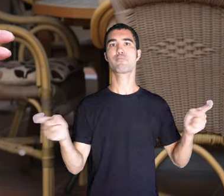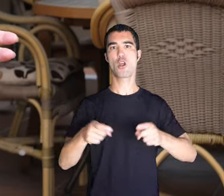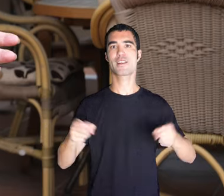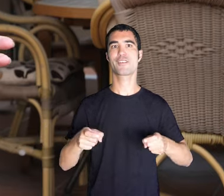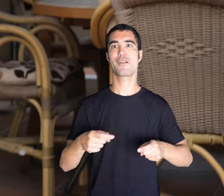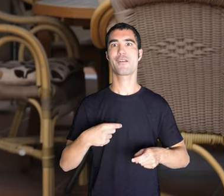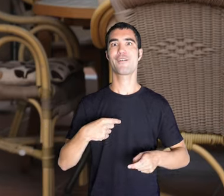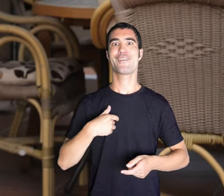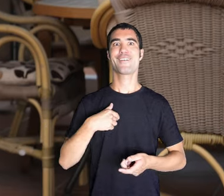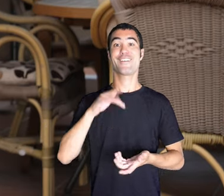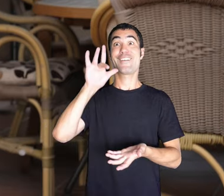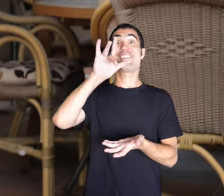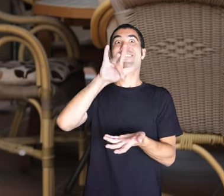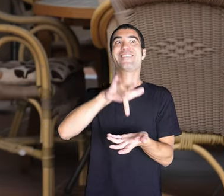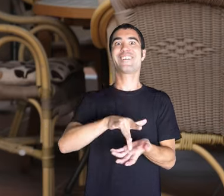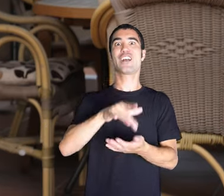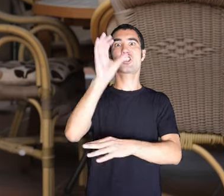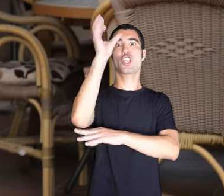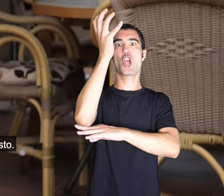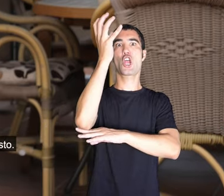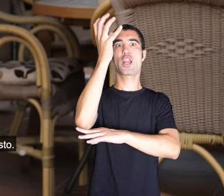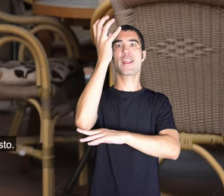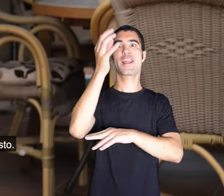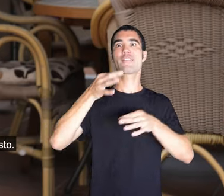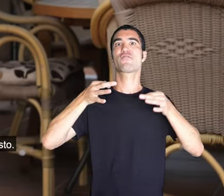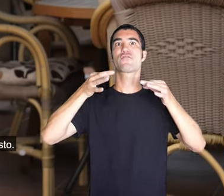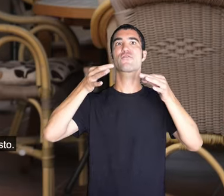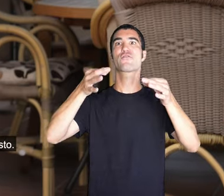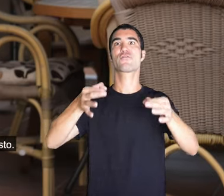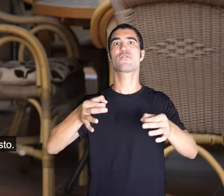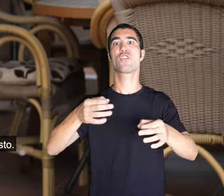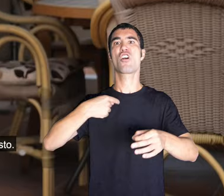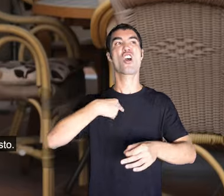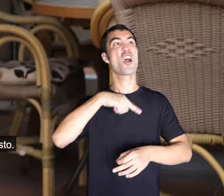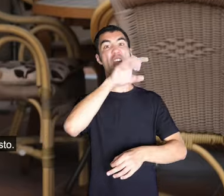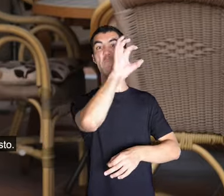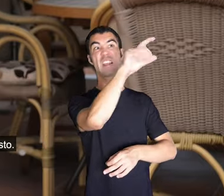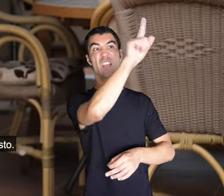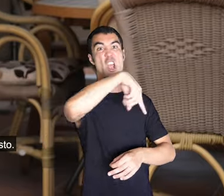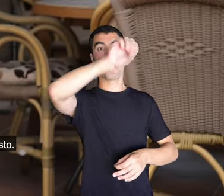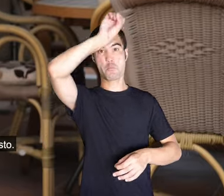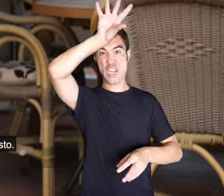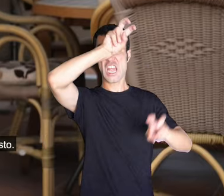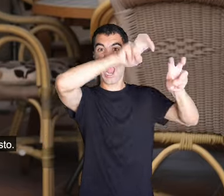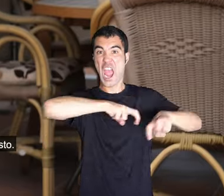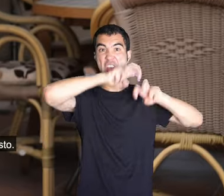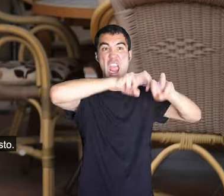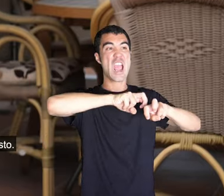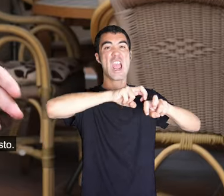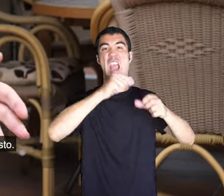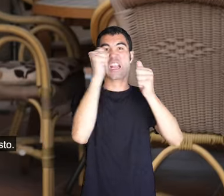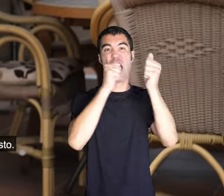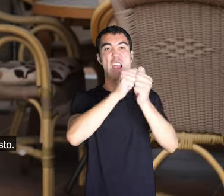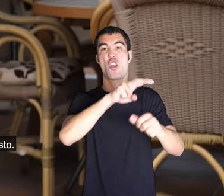Y desde luego, cuando tú llegas a la torre, que tú vienes de un país donde hay minas, y minas